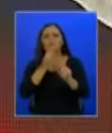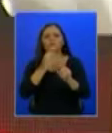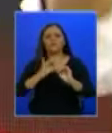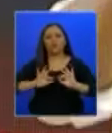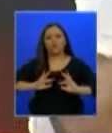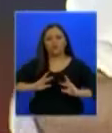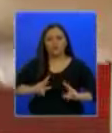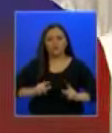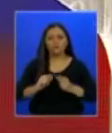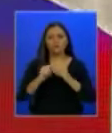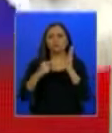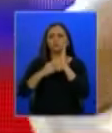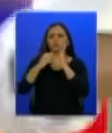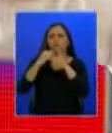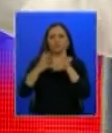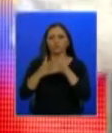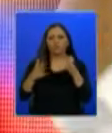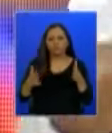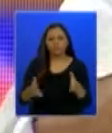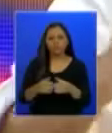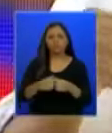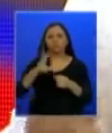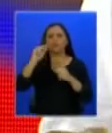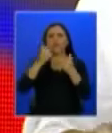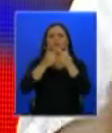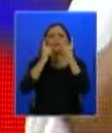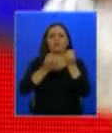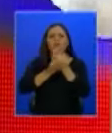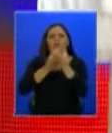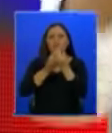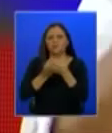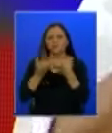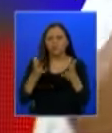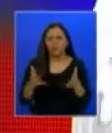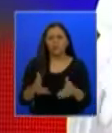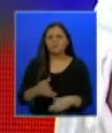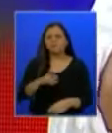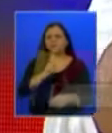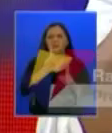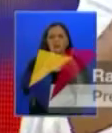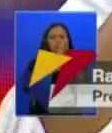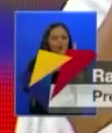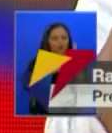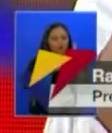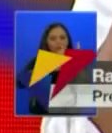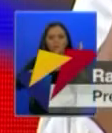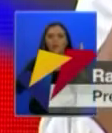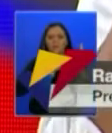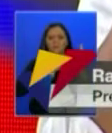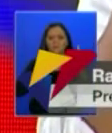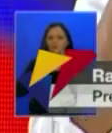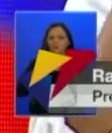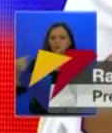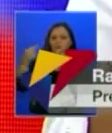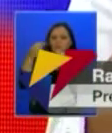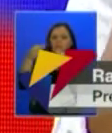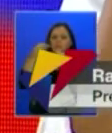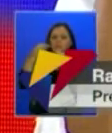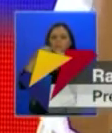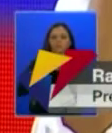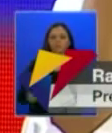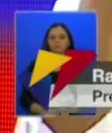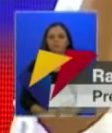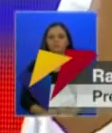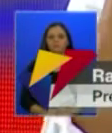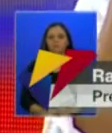corrupto, que el gobierno con más impuestos, que tiranía, que no hay libertad de expresión. Vaya, vean, si parece calco y copia. Hay muy pocas cosas nuevas bajo el